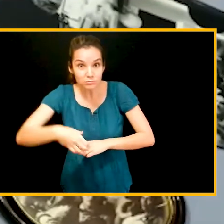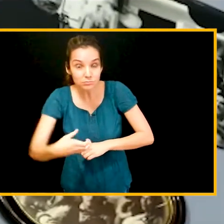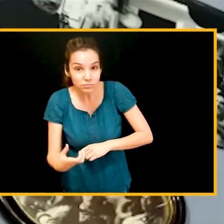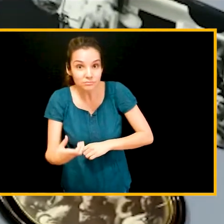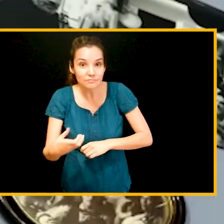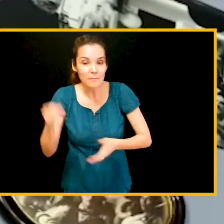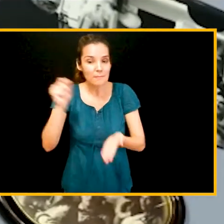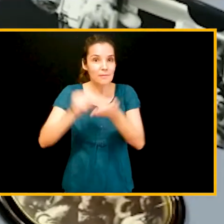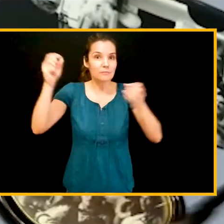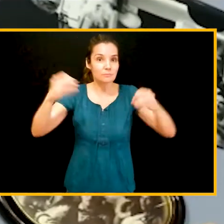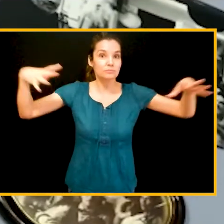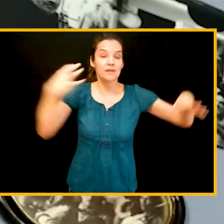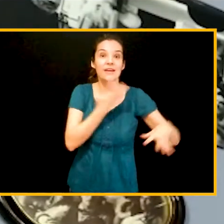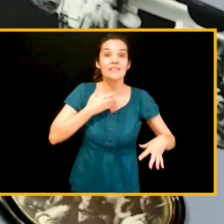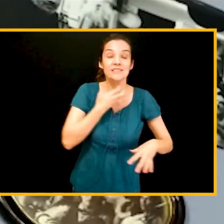envidia,